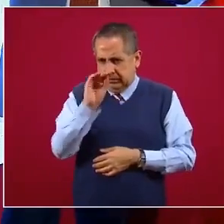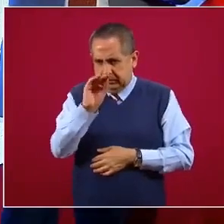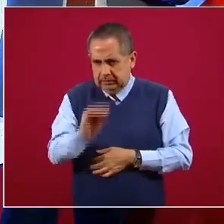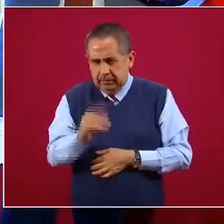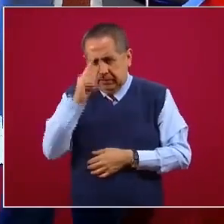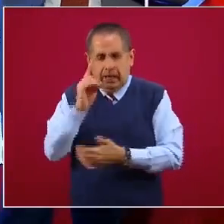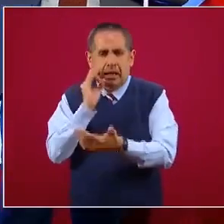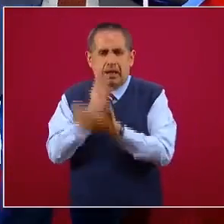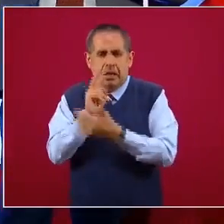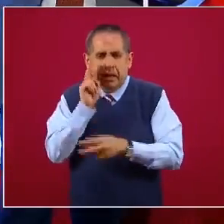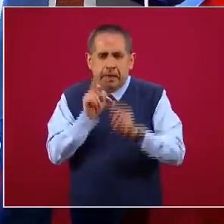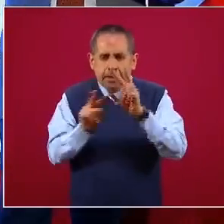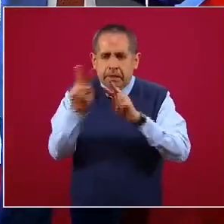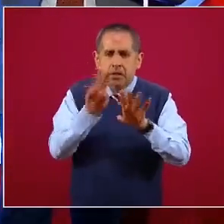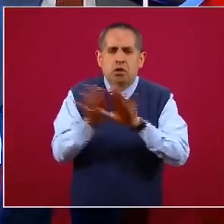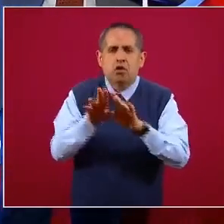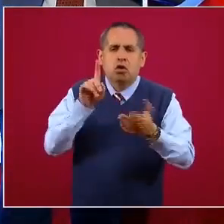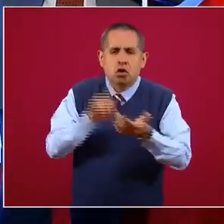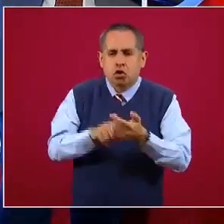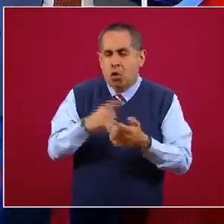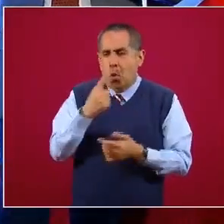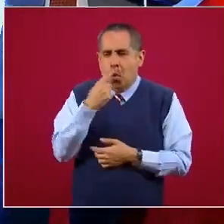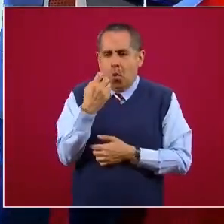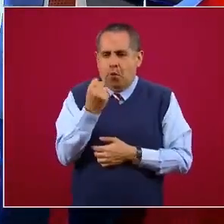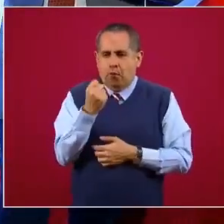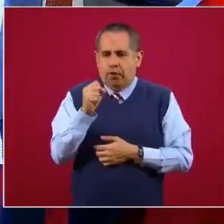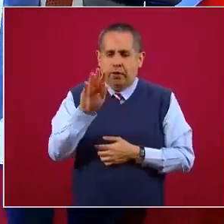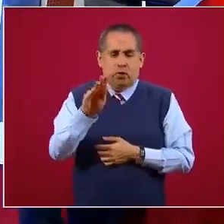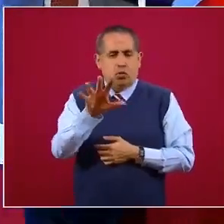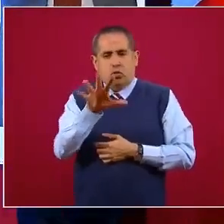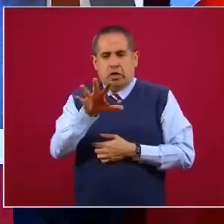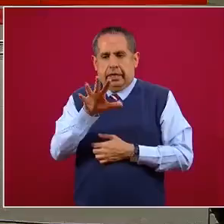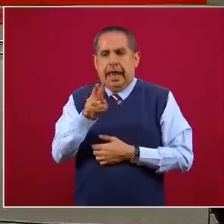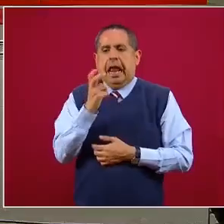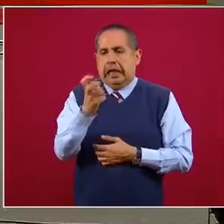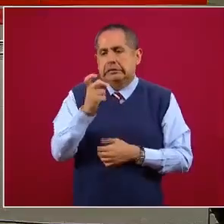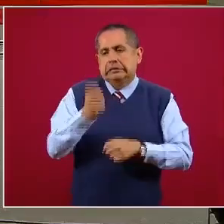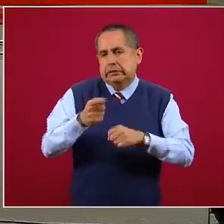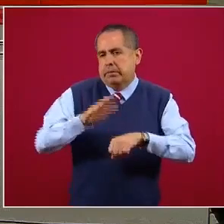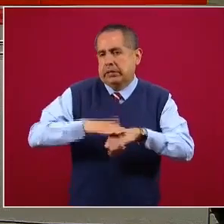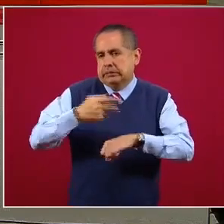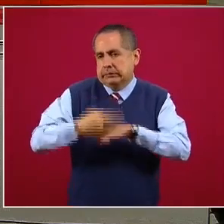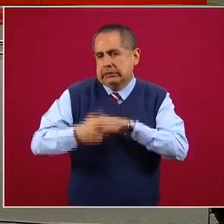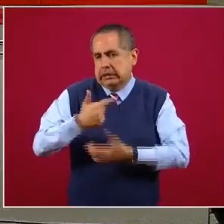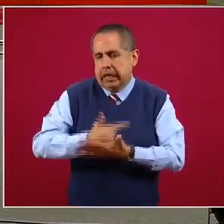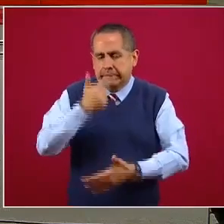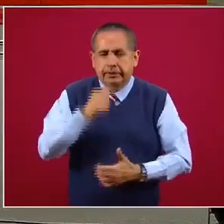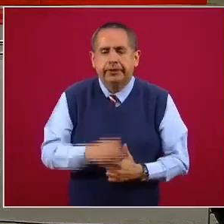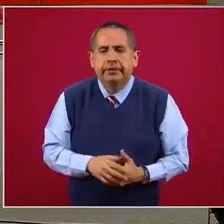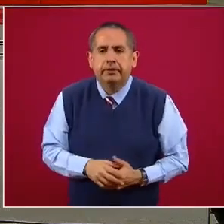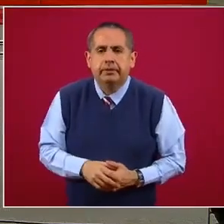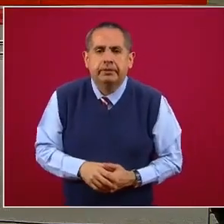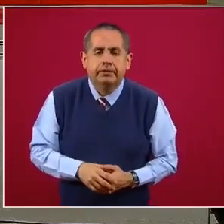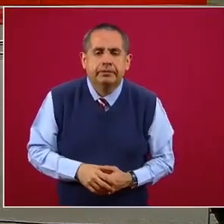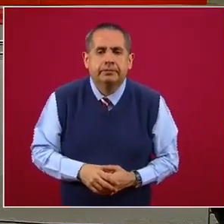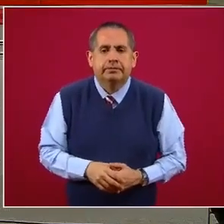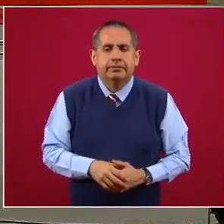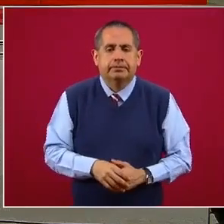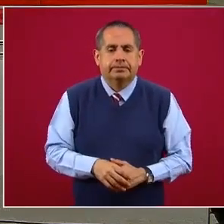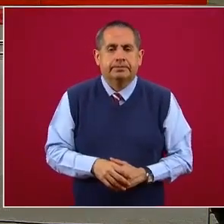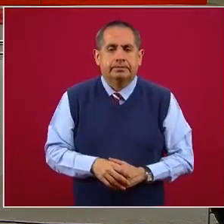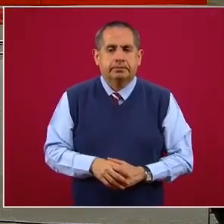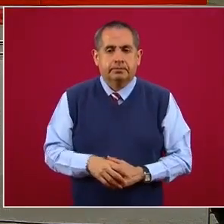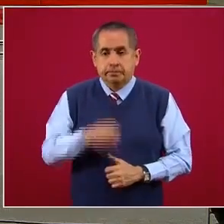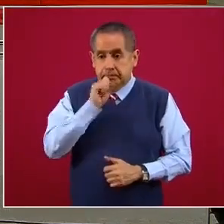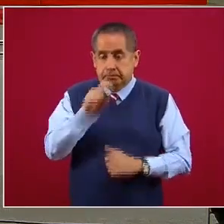pronta identificación se ve la intensidad del color en la gráfica. La siguiente, por favor. Y